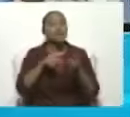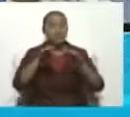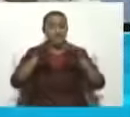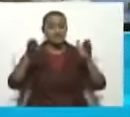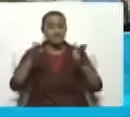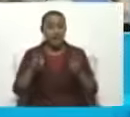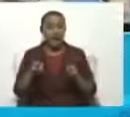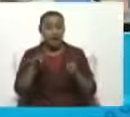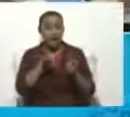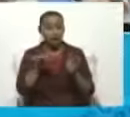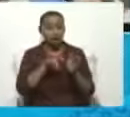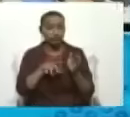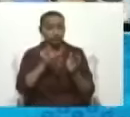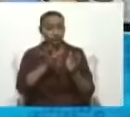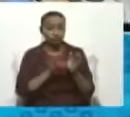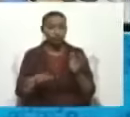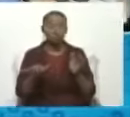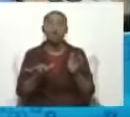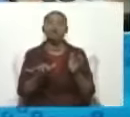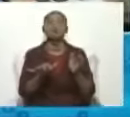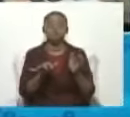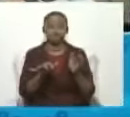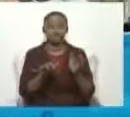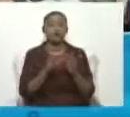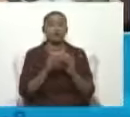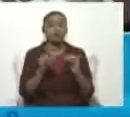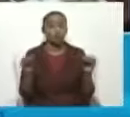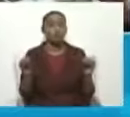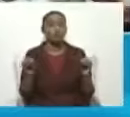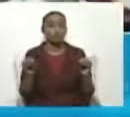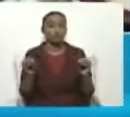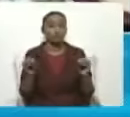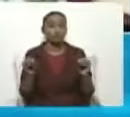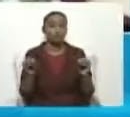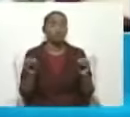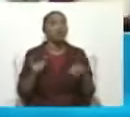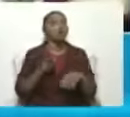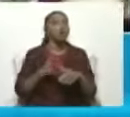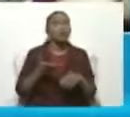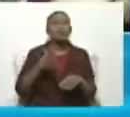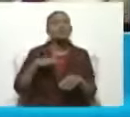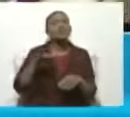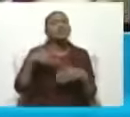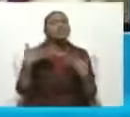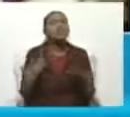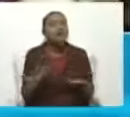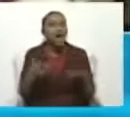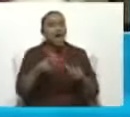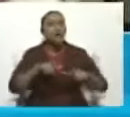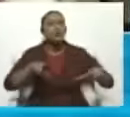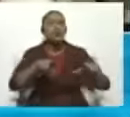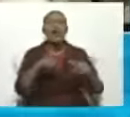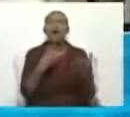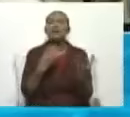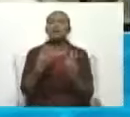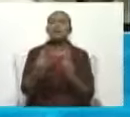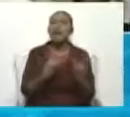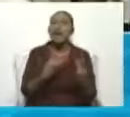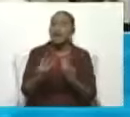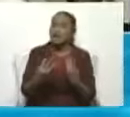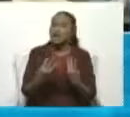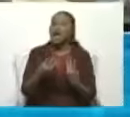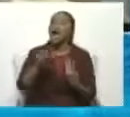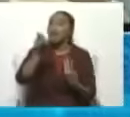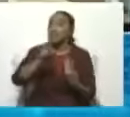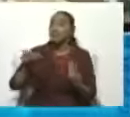nacional, puntos de feria. ¿Qué es punto de feria? Donde las electoras y los electores pueden acercarse y probar la experiencia